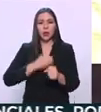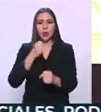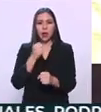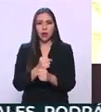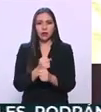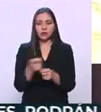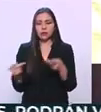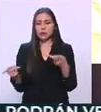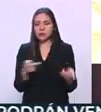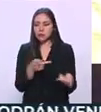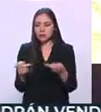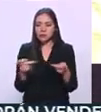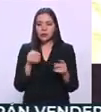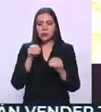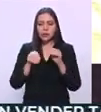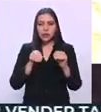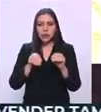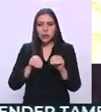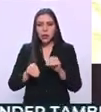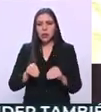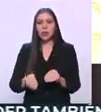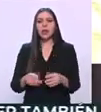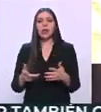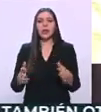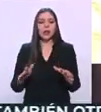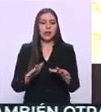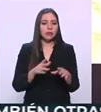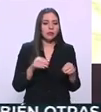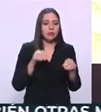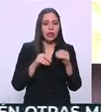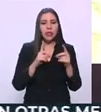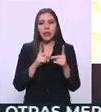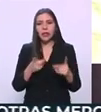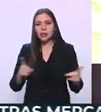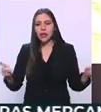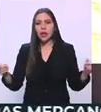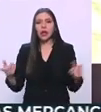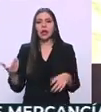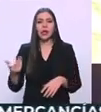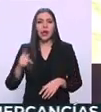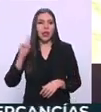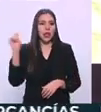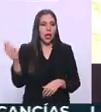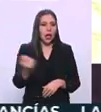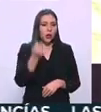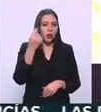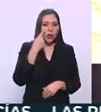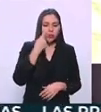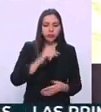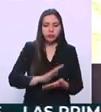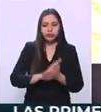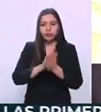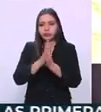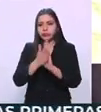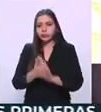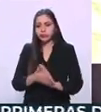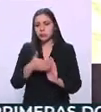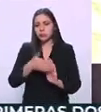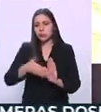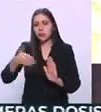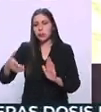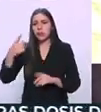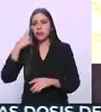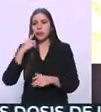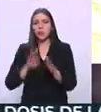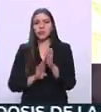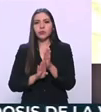diseño, desarrollo, transferencia de tecnología, aprovisionamiento y finalmente escalamiento